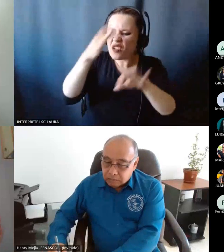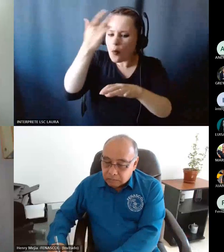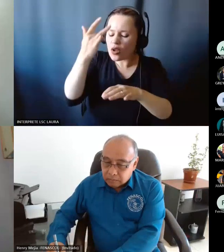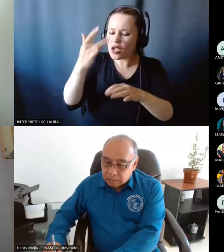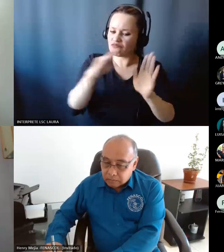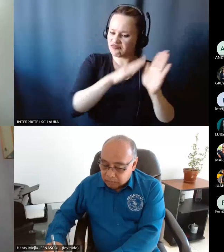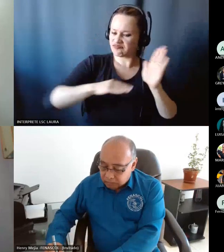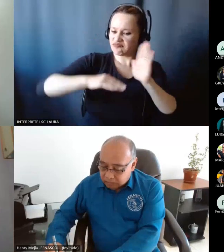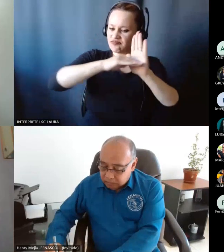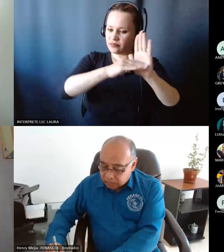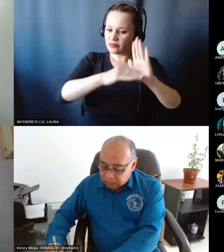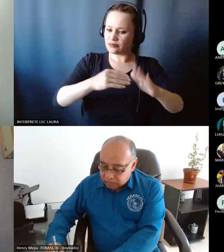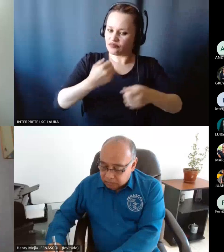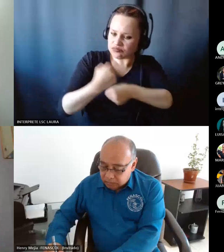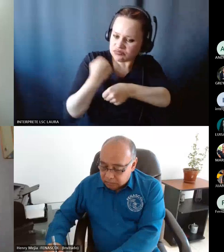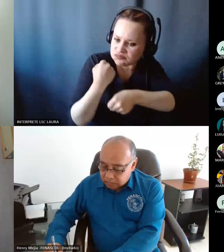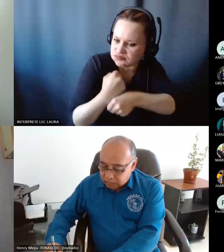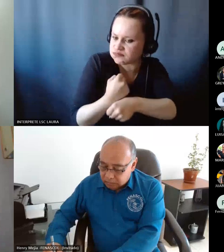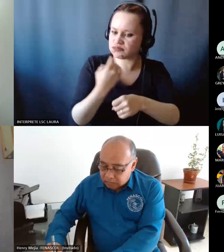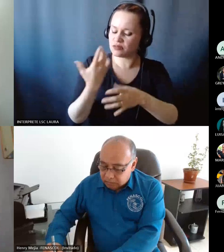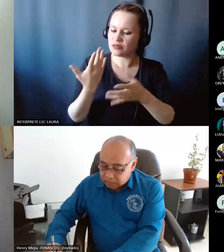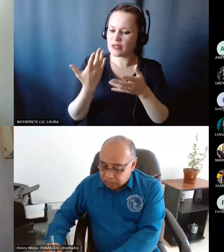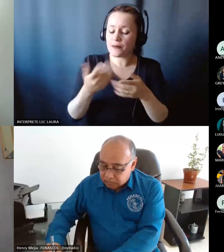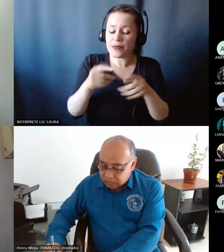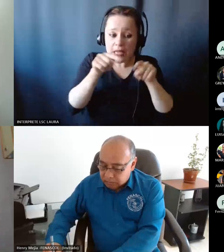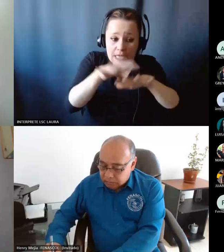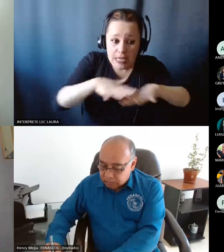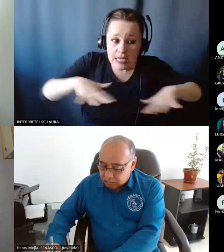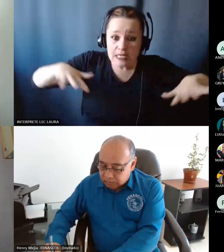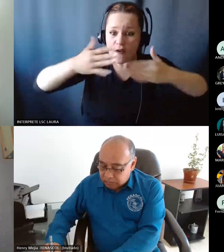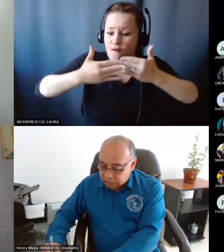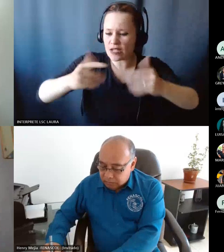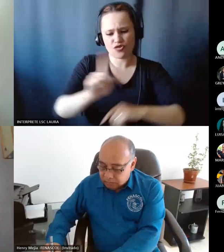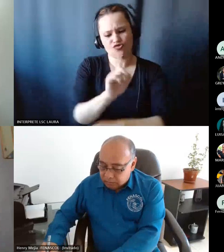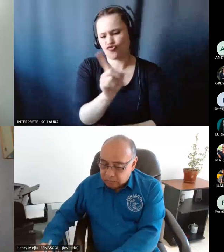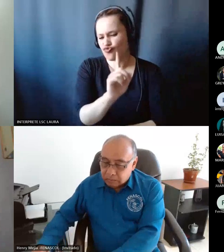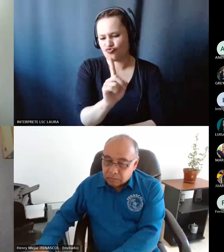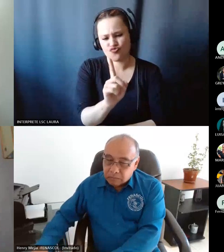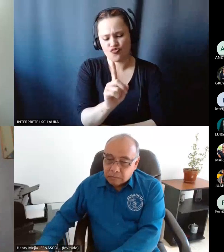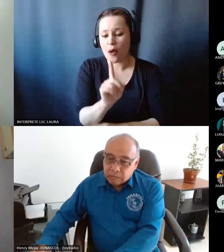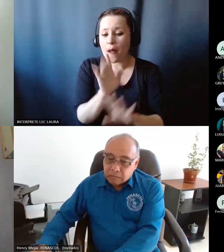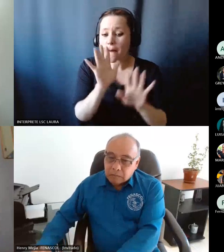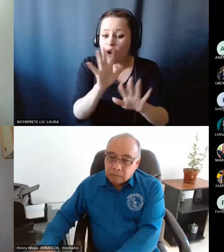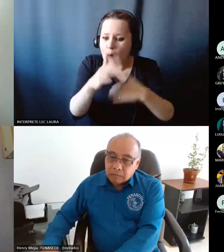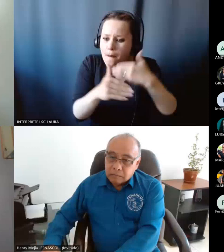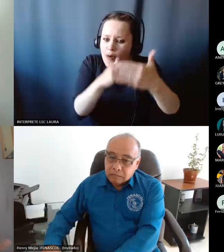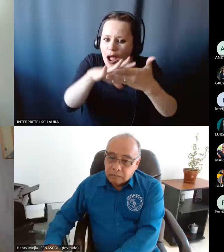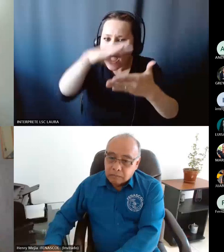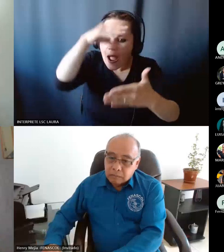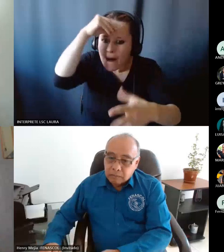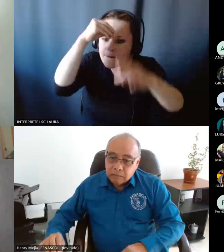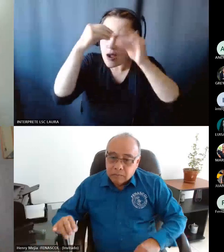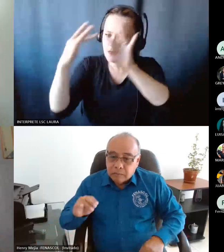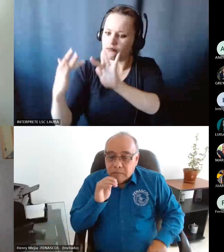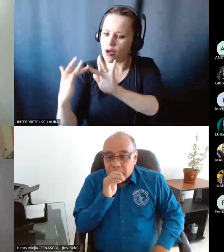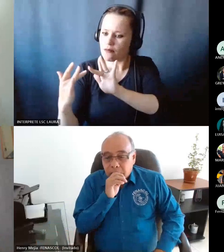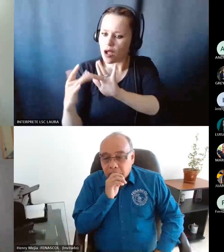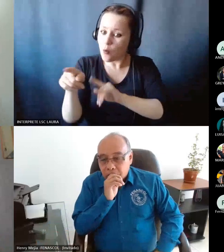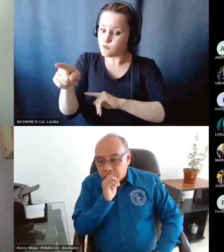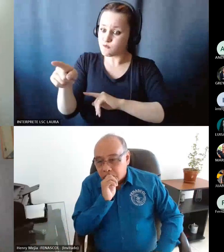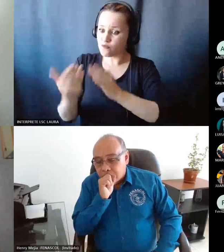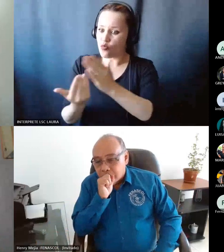escenario que no va a ser fácil pero es un escenario donde el el proceso de aprendizaje también nos va a conectar con nuevas